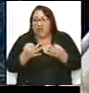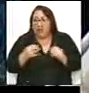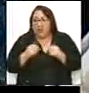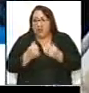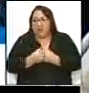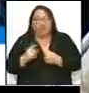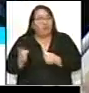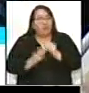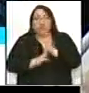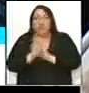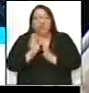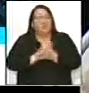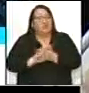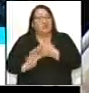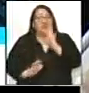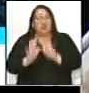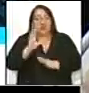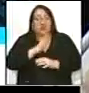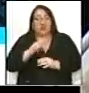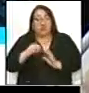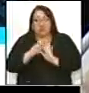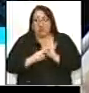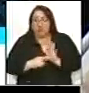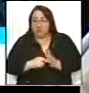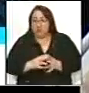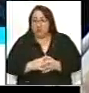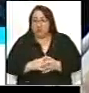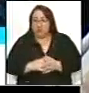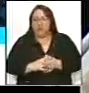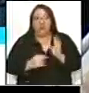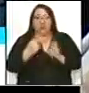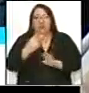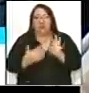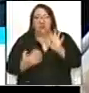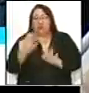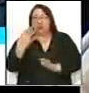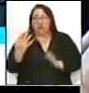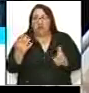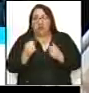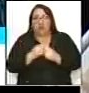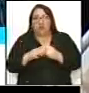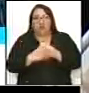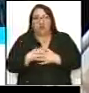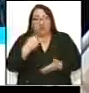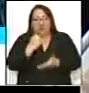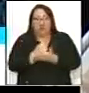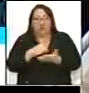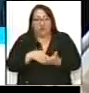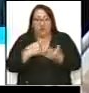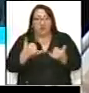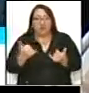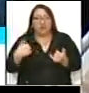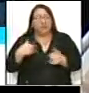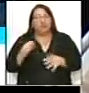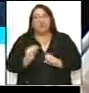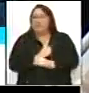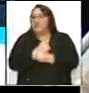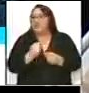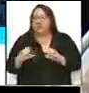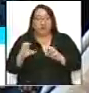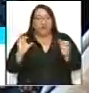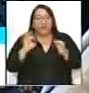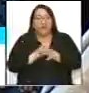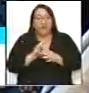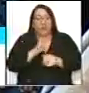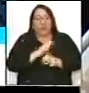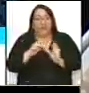partidos no superó 15 gobiernos regionales. 12, 14, con lo que estamos aprobando nosotros, imposibilitados de hacer alianzas